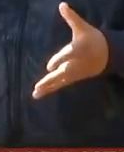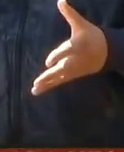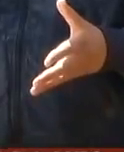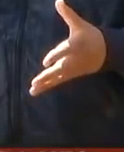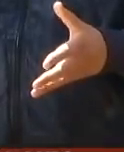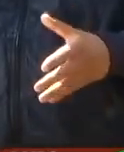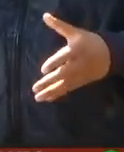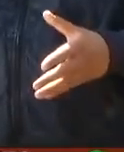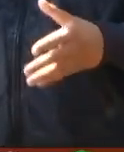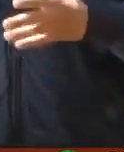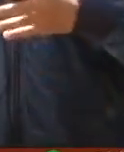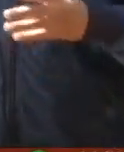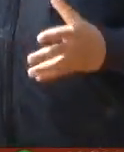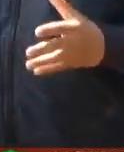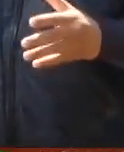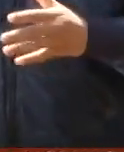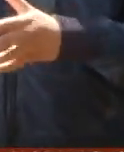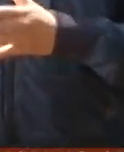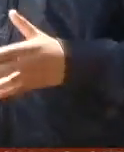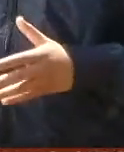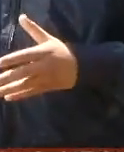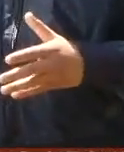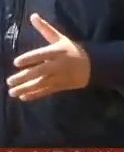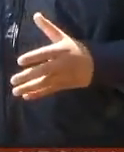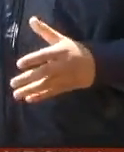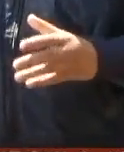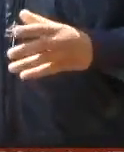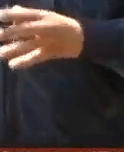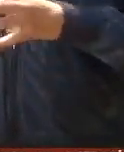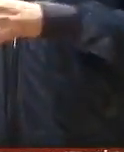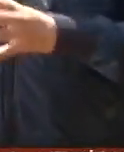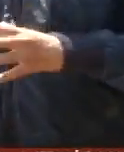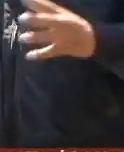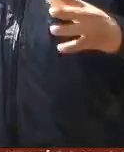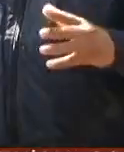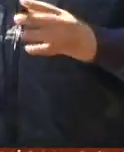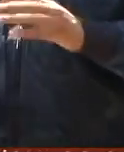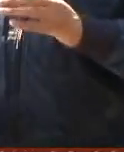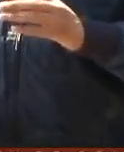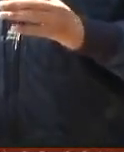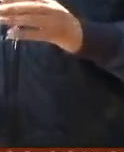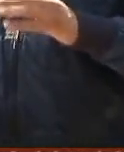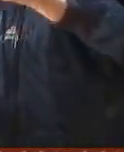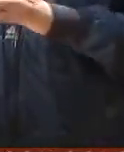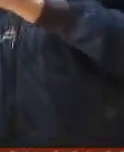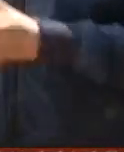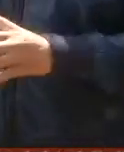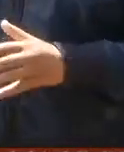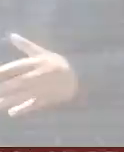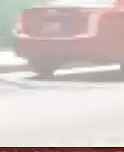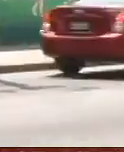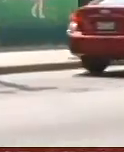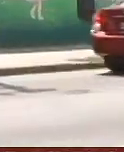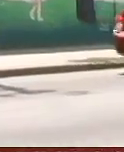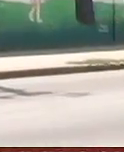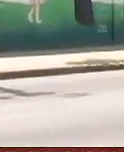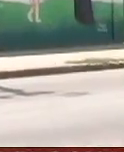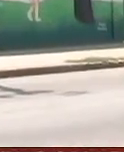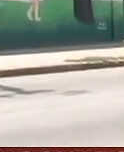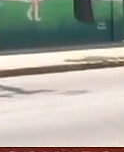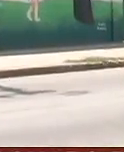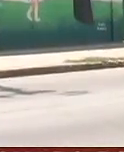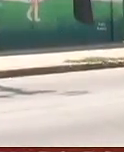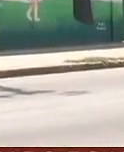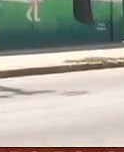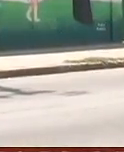tú fragmentar tu muro en varias partes para poder distribuir todo de forma que haya proporción. Luego de 3 meses